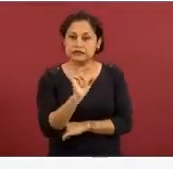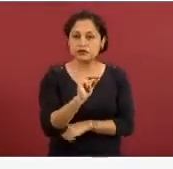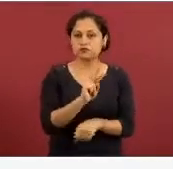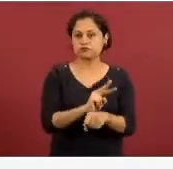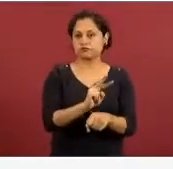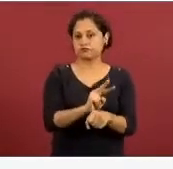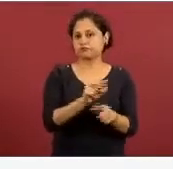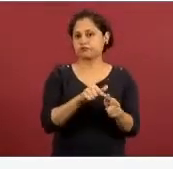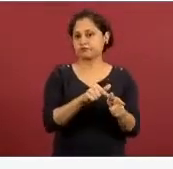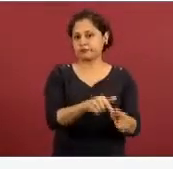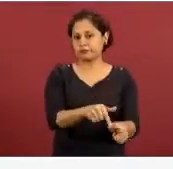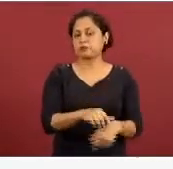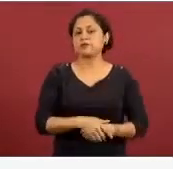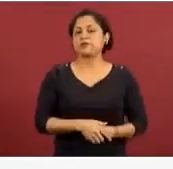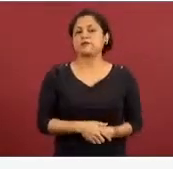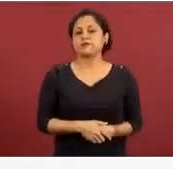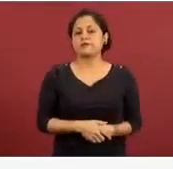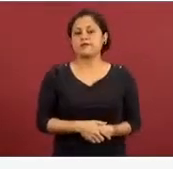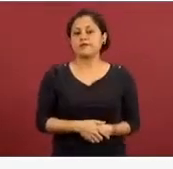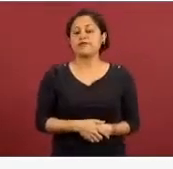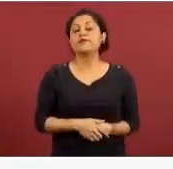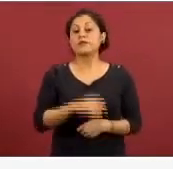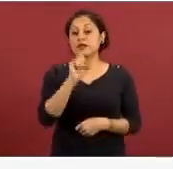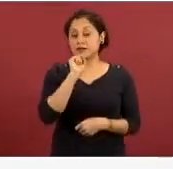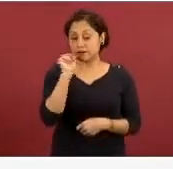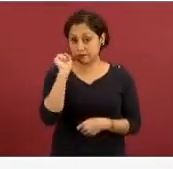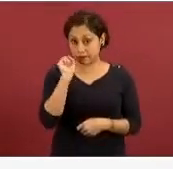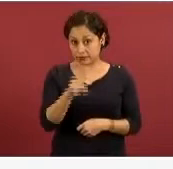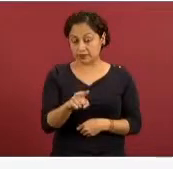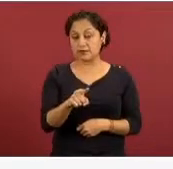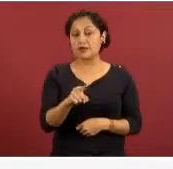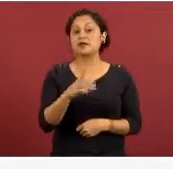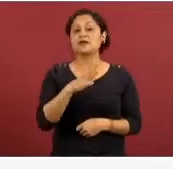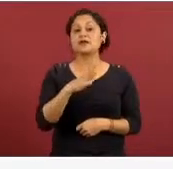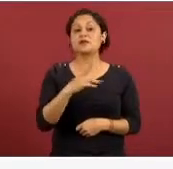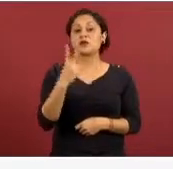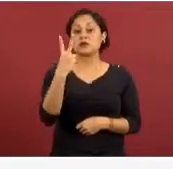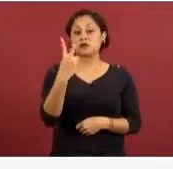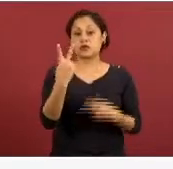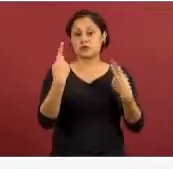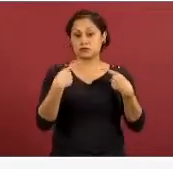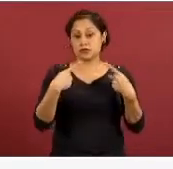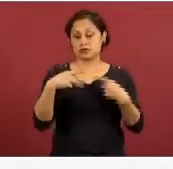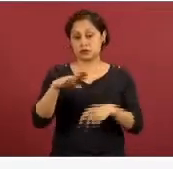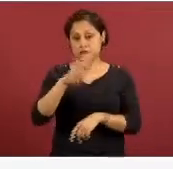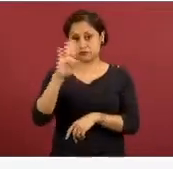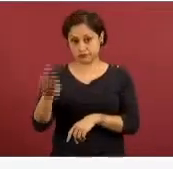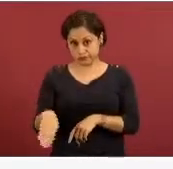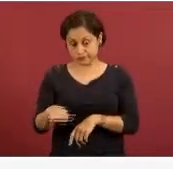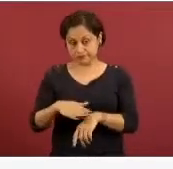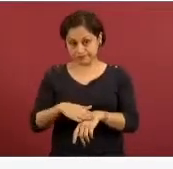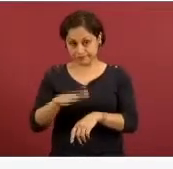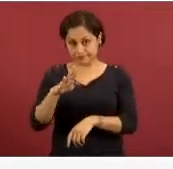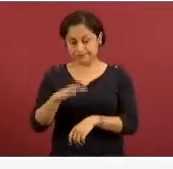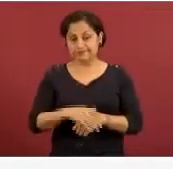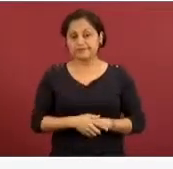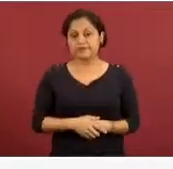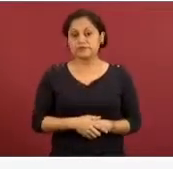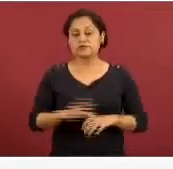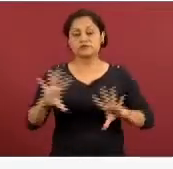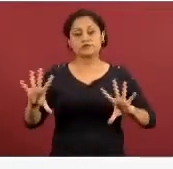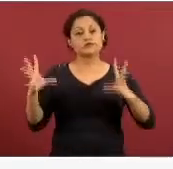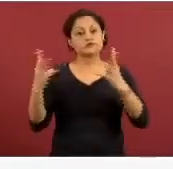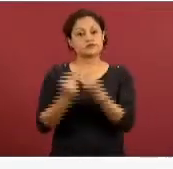También en este momento decimos que se han presentado 2 defunciones más, eso para darnos un total de